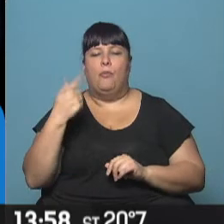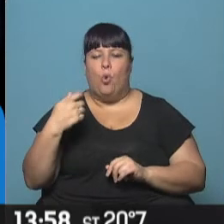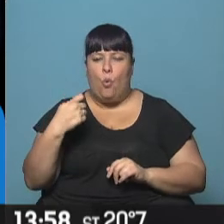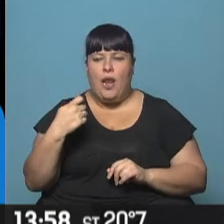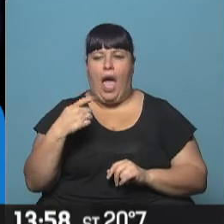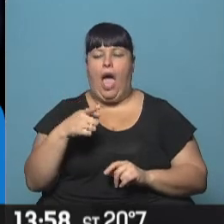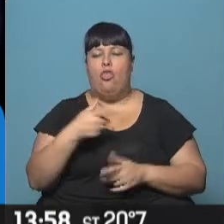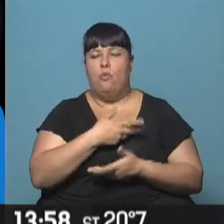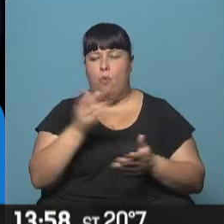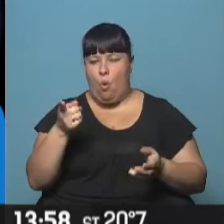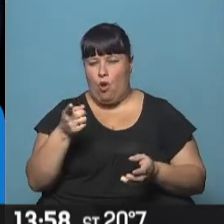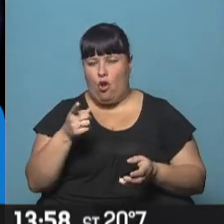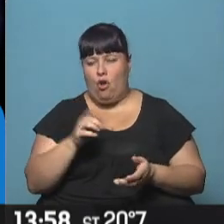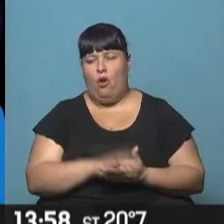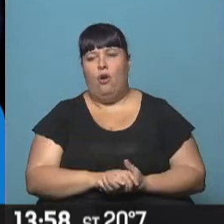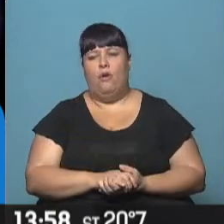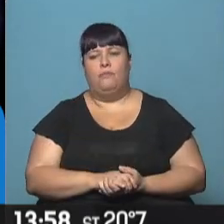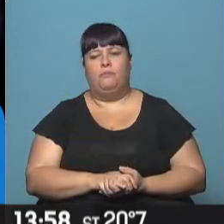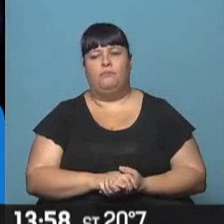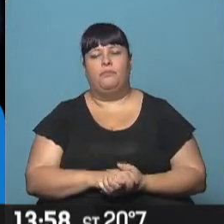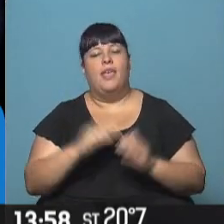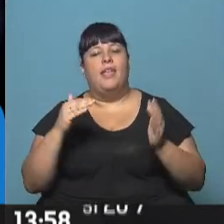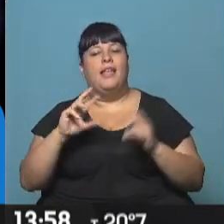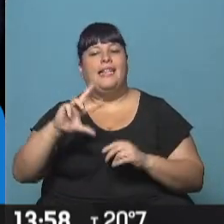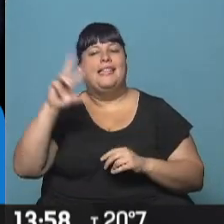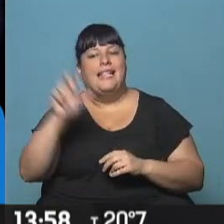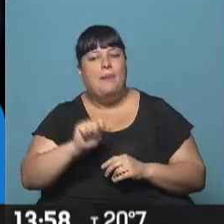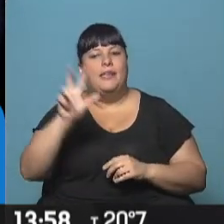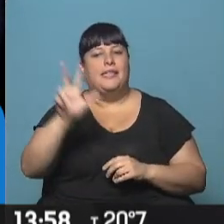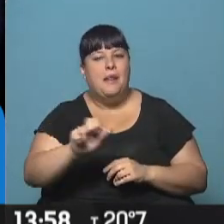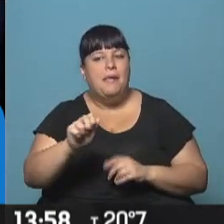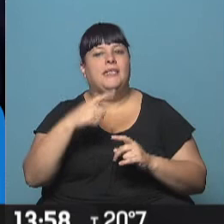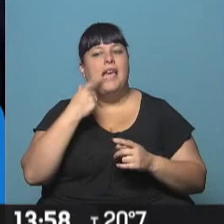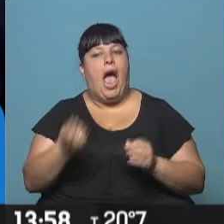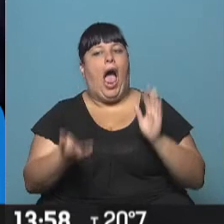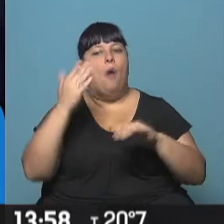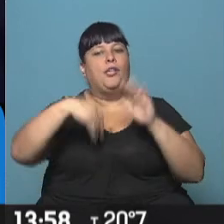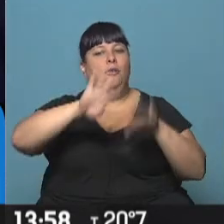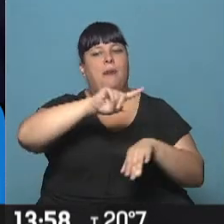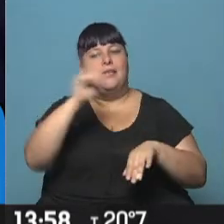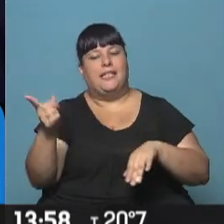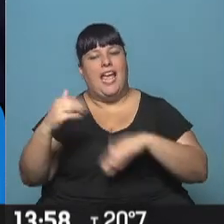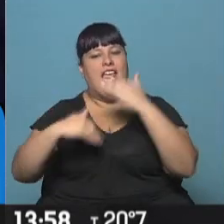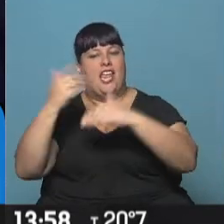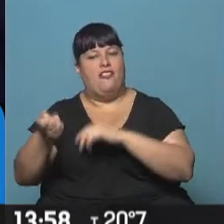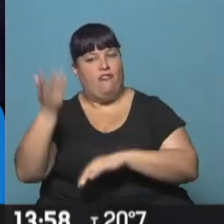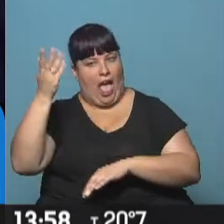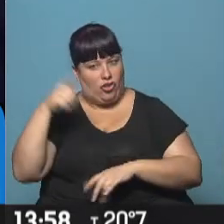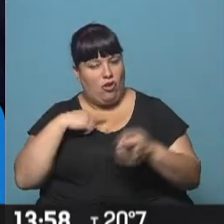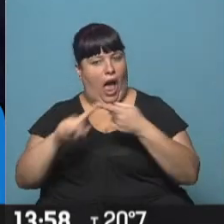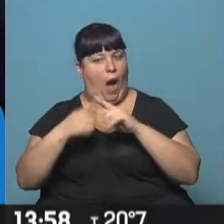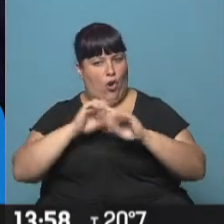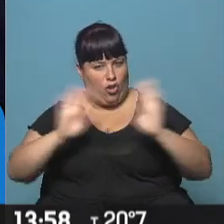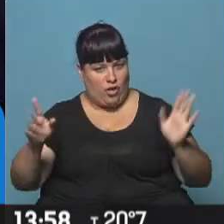régimen previsional público que se ajuste trimestralmente, garantizando aumentos por encima de la evolución de inflación. Esto es lo que